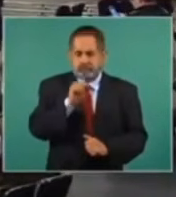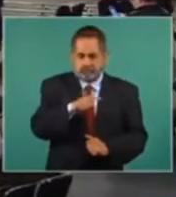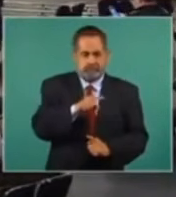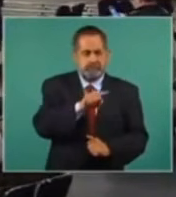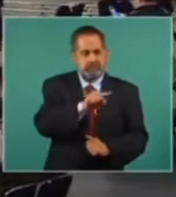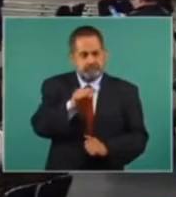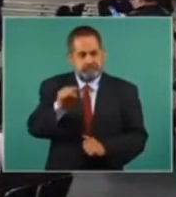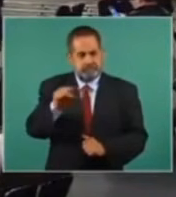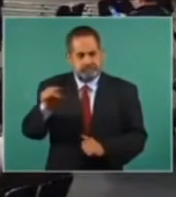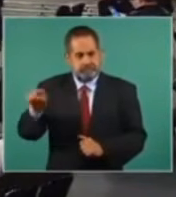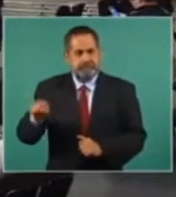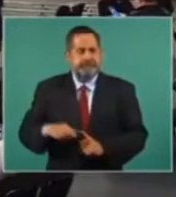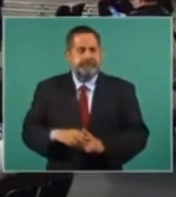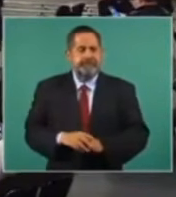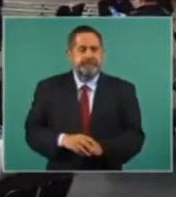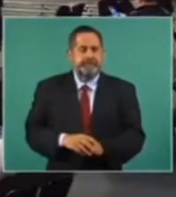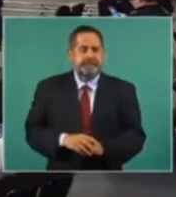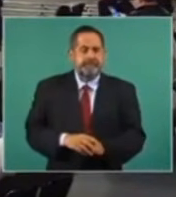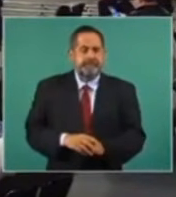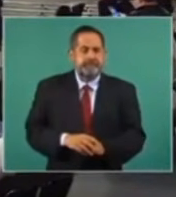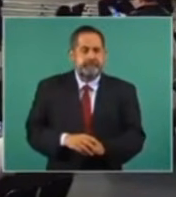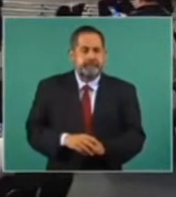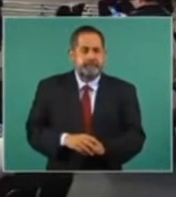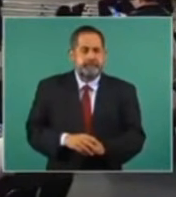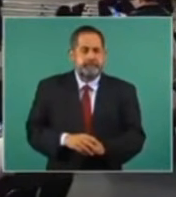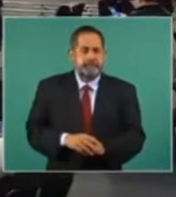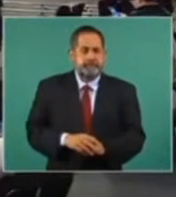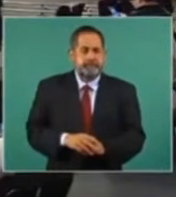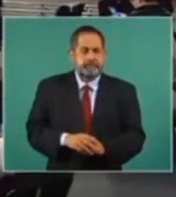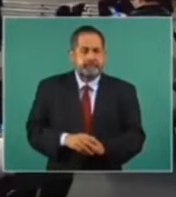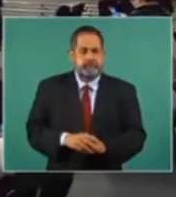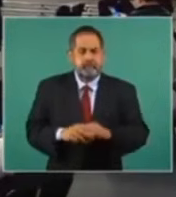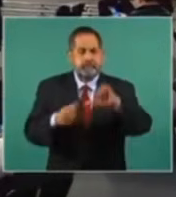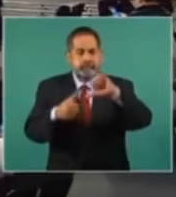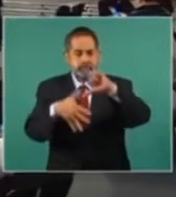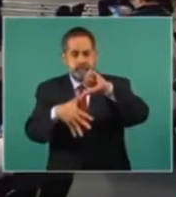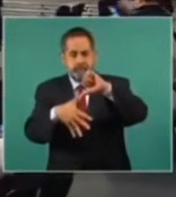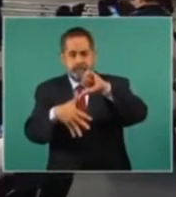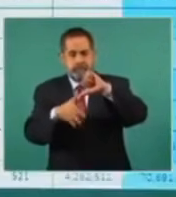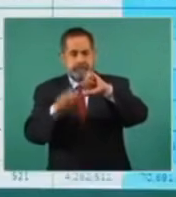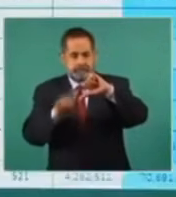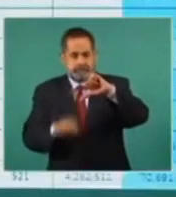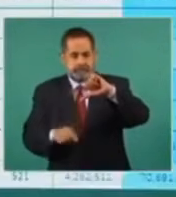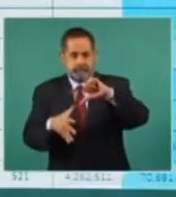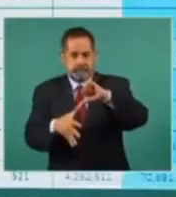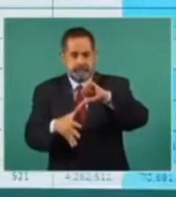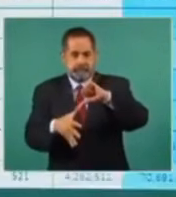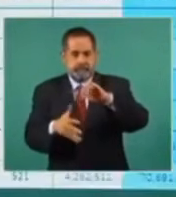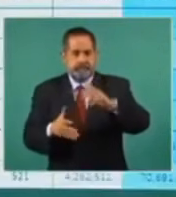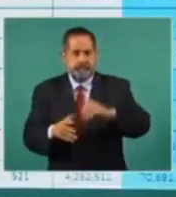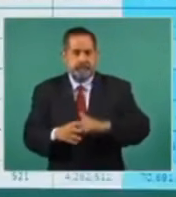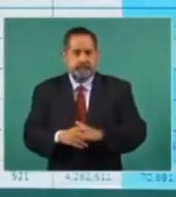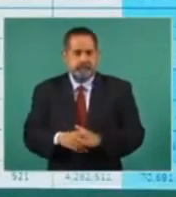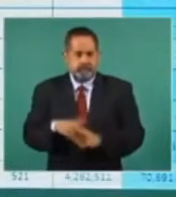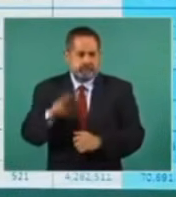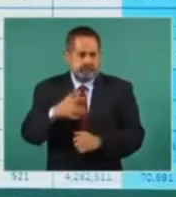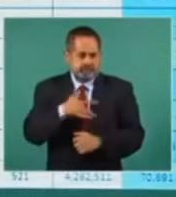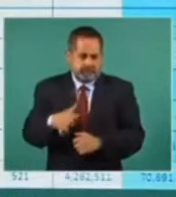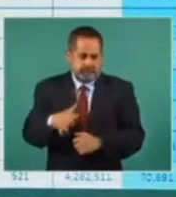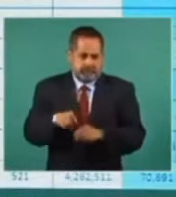viaje? Muchos nos pasamos semanas incluso para que nos den la palabra. Yo sé que al final es decisión del